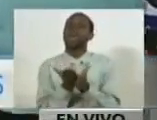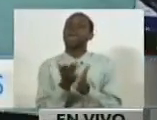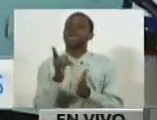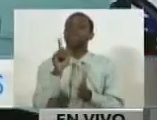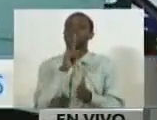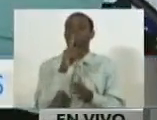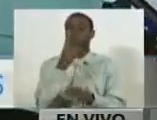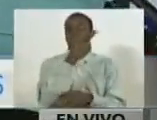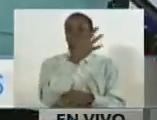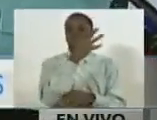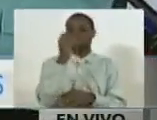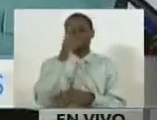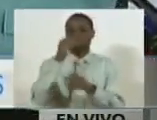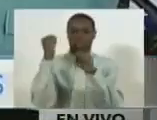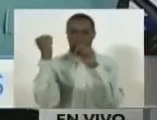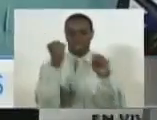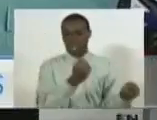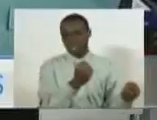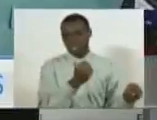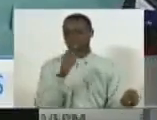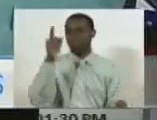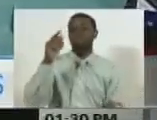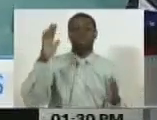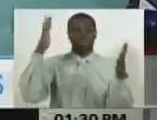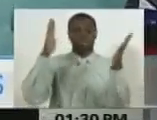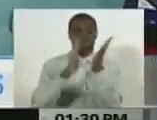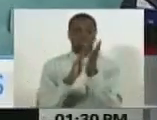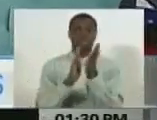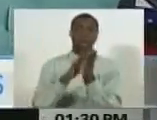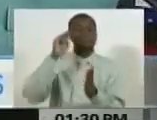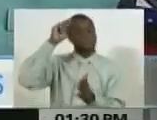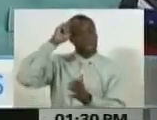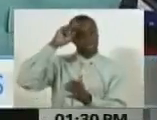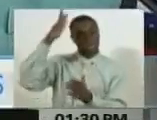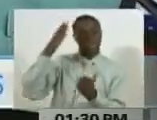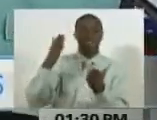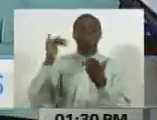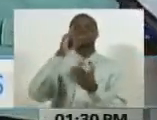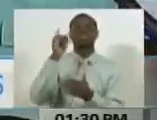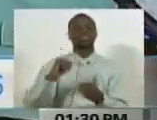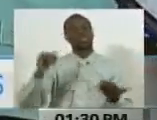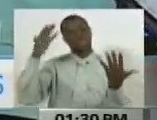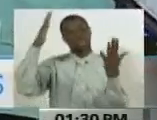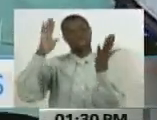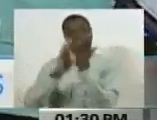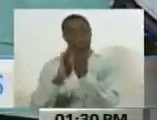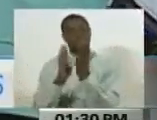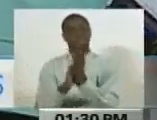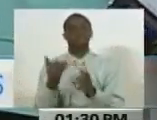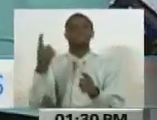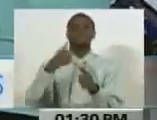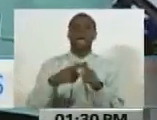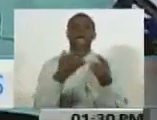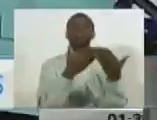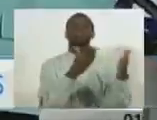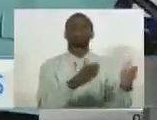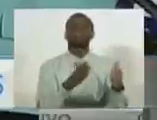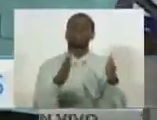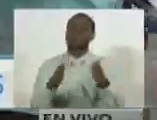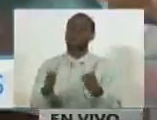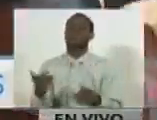Vamos a mandarle un saludo a todas las maestras, maestros del Zulia. Y a los estudiantes, a